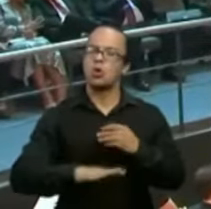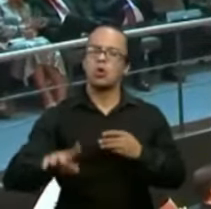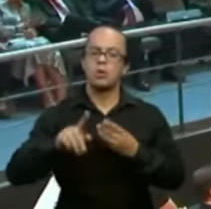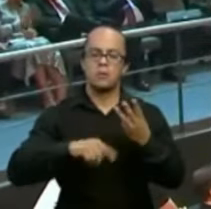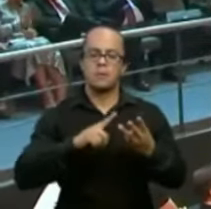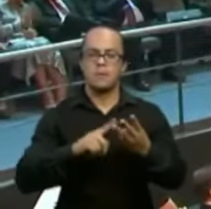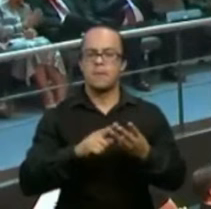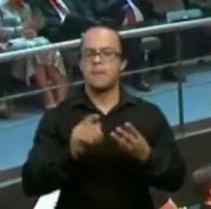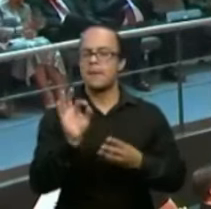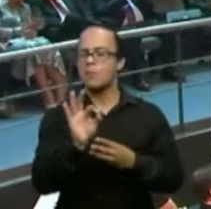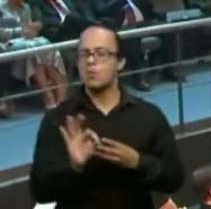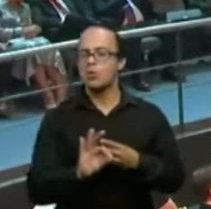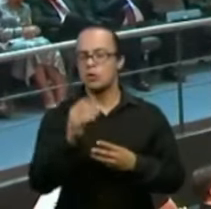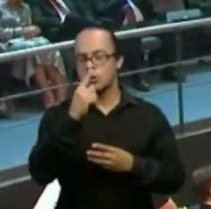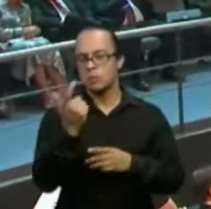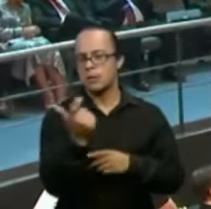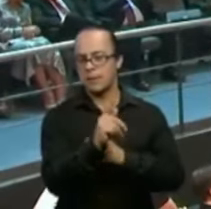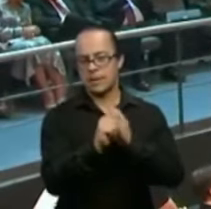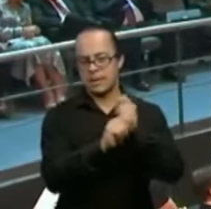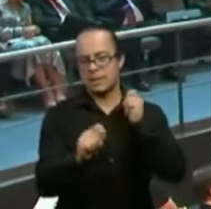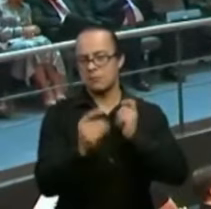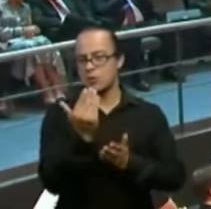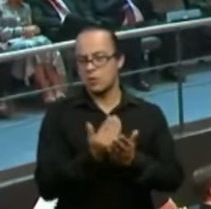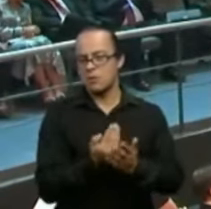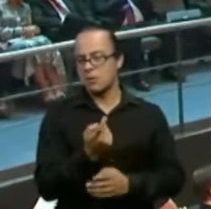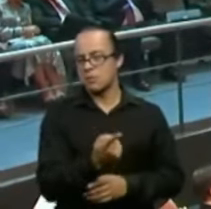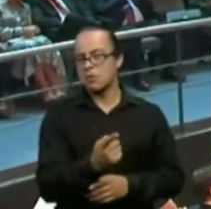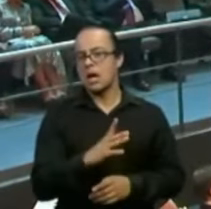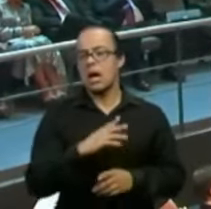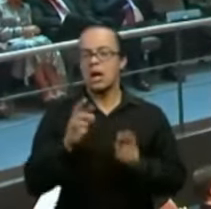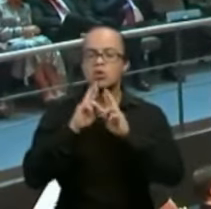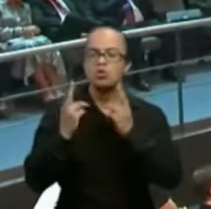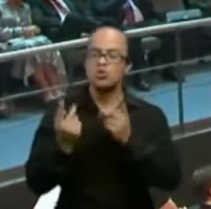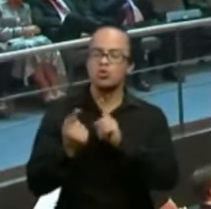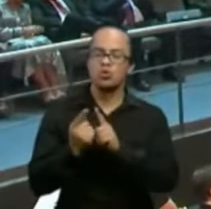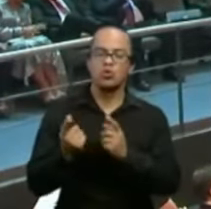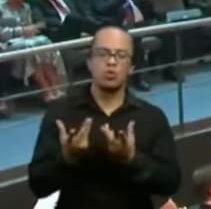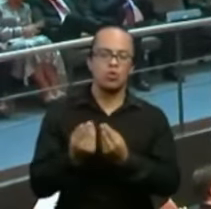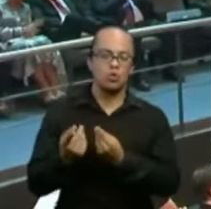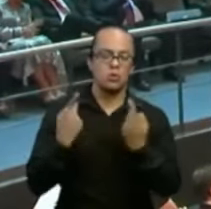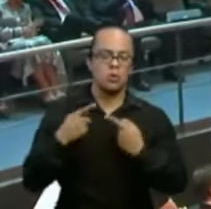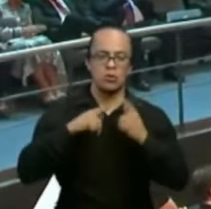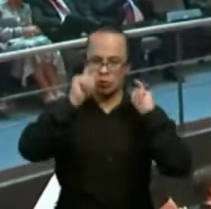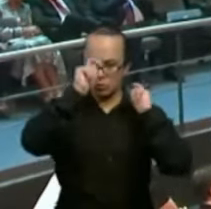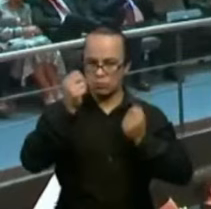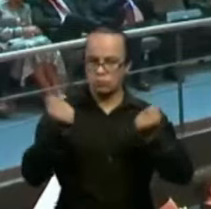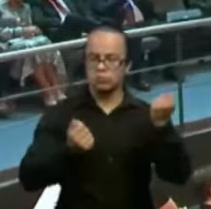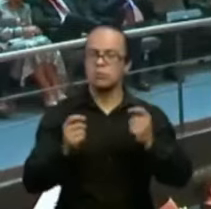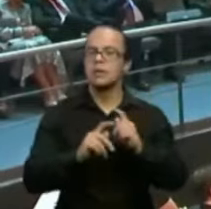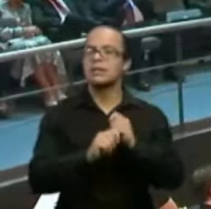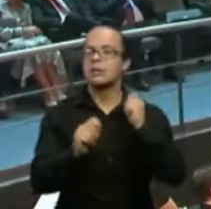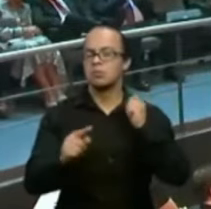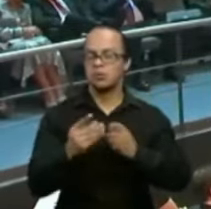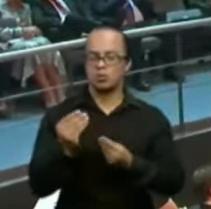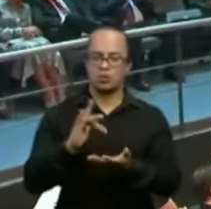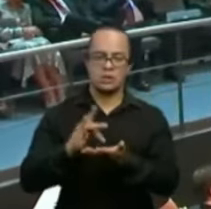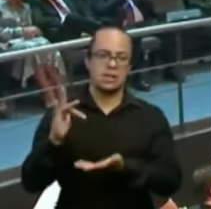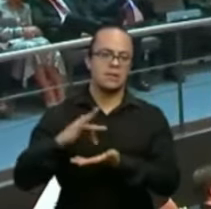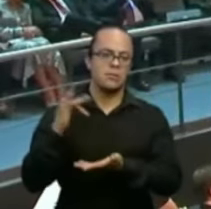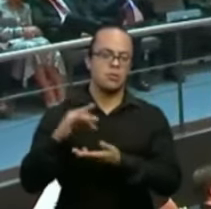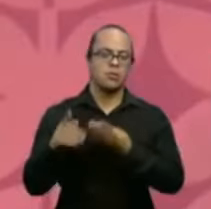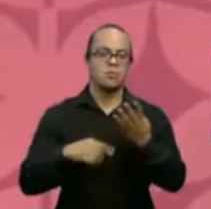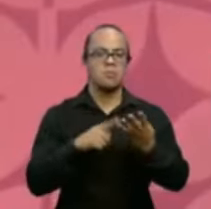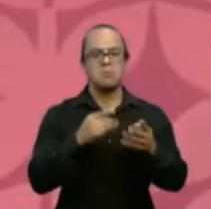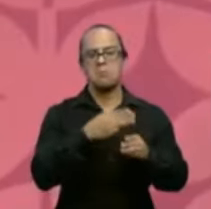en el transporte público, para lo cual tendremos una reunión con nuestros transportistas, a quienes agradezco también todo el apoyo, productos